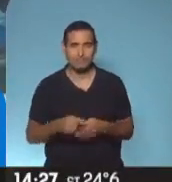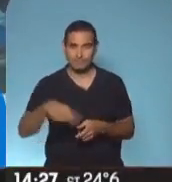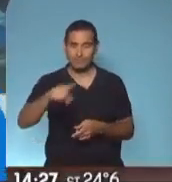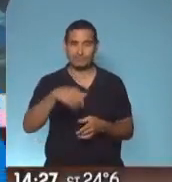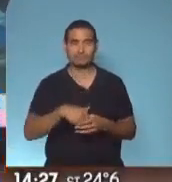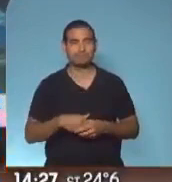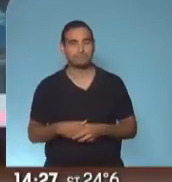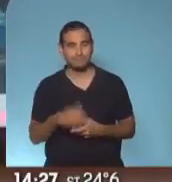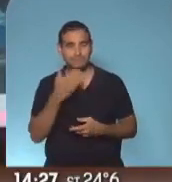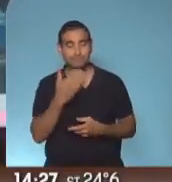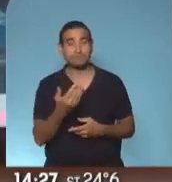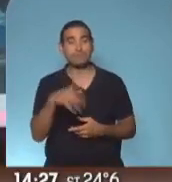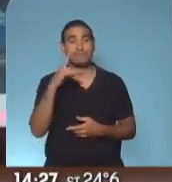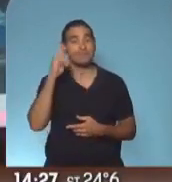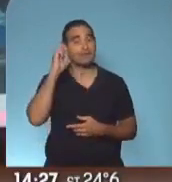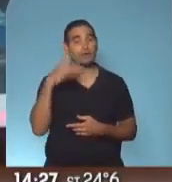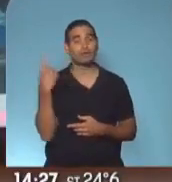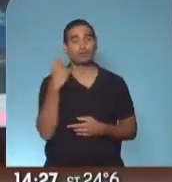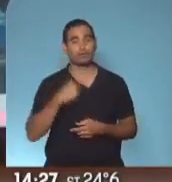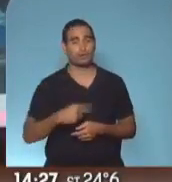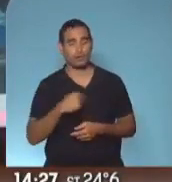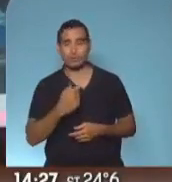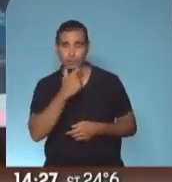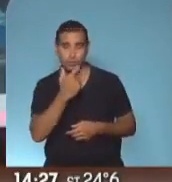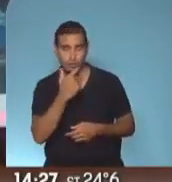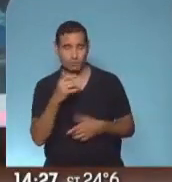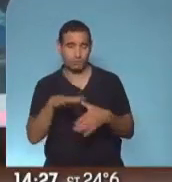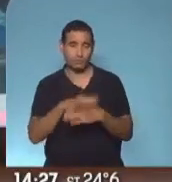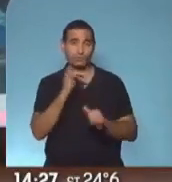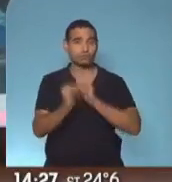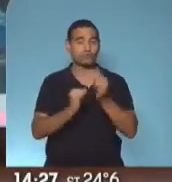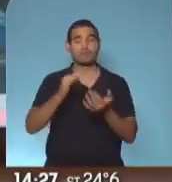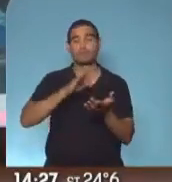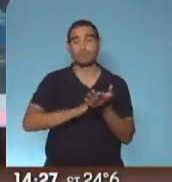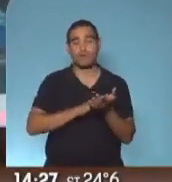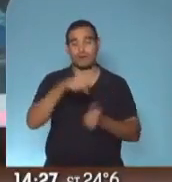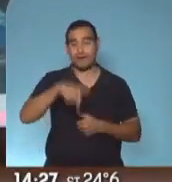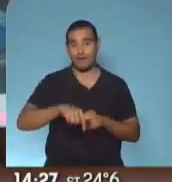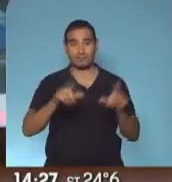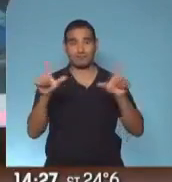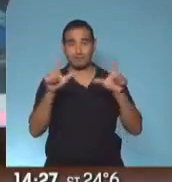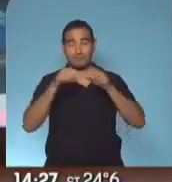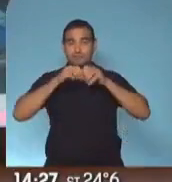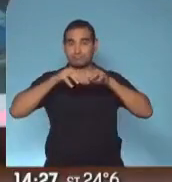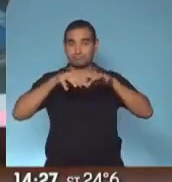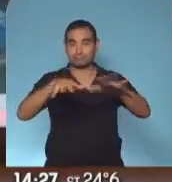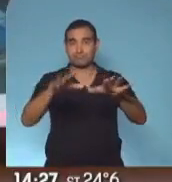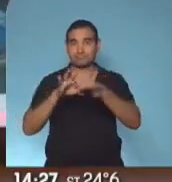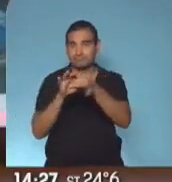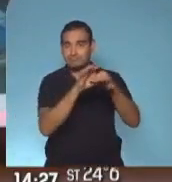ustedes. Diego Tipping es el director de Cruz Roja, justamente hablando, brindando detalles de esta cruzada solidaria que